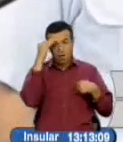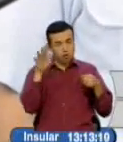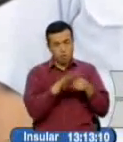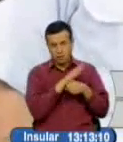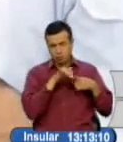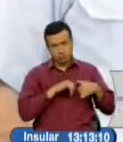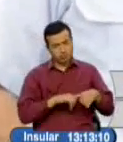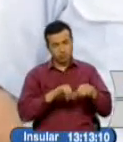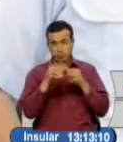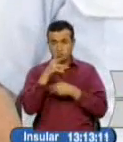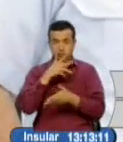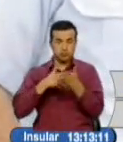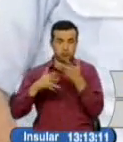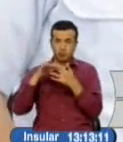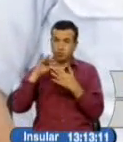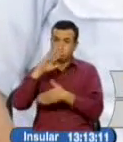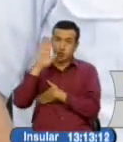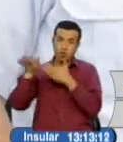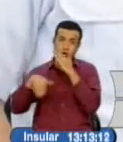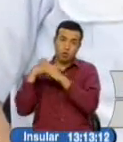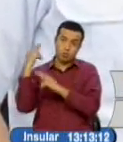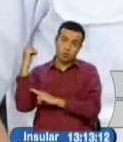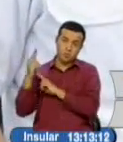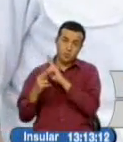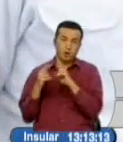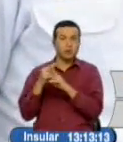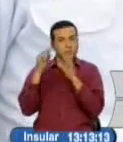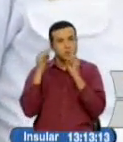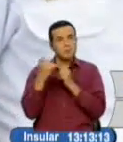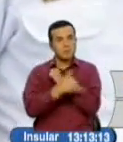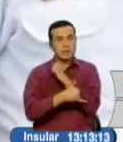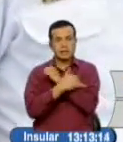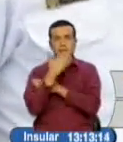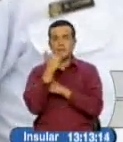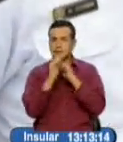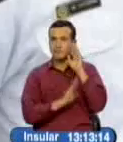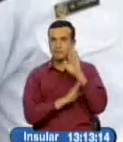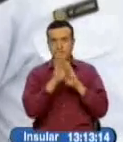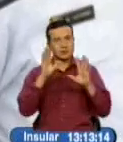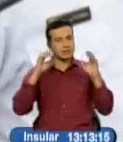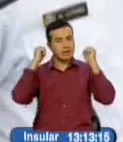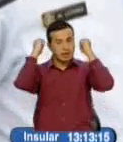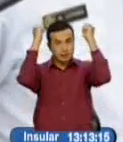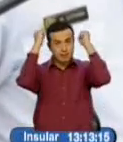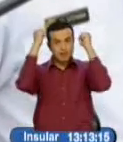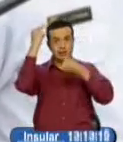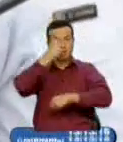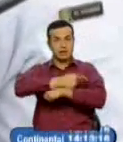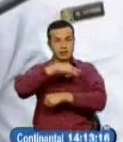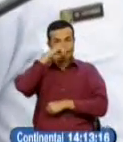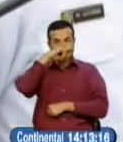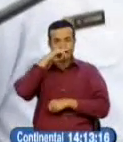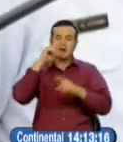compartidos por todos los seres de la humanidad a fin de tener un país mejor. ¡Que viva el Día del Niño!